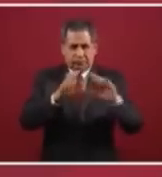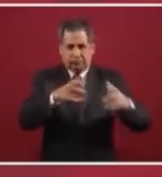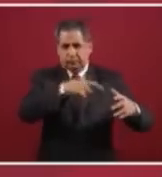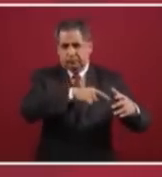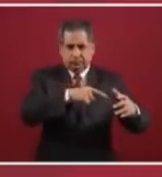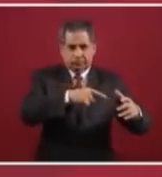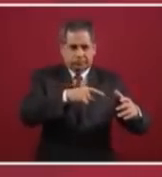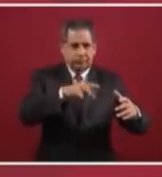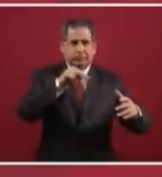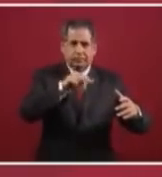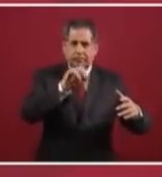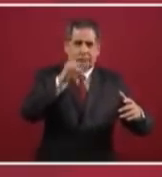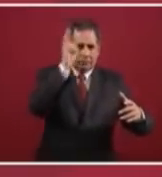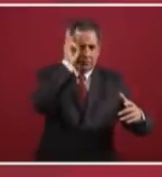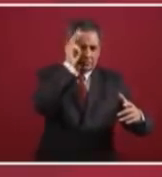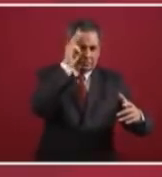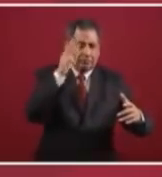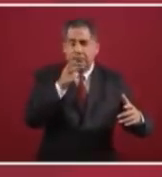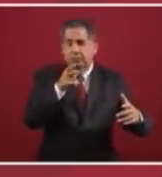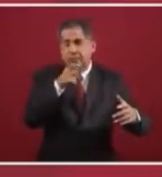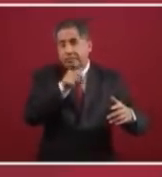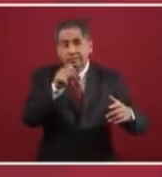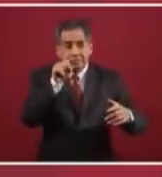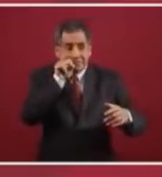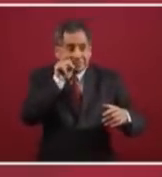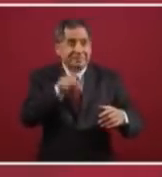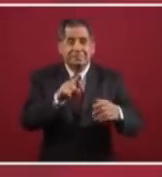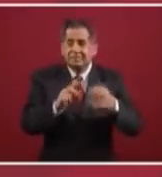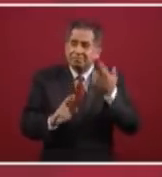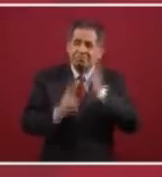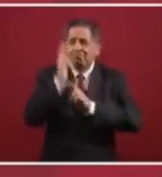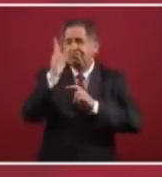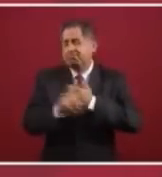que condujo a la revolución.